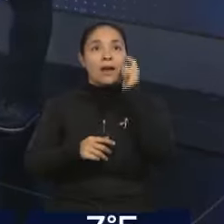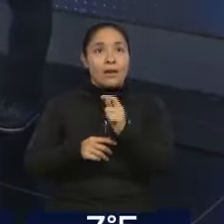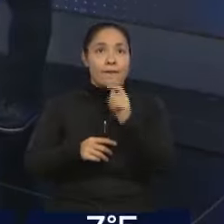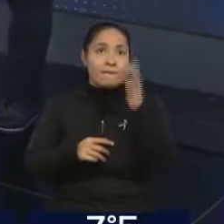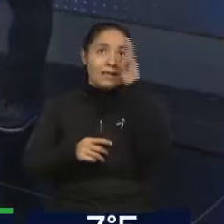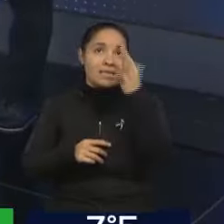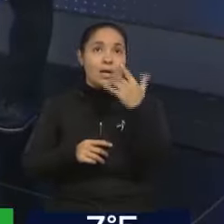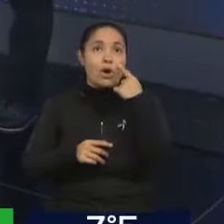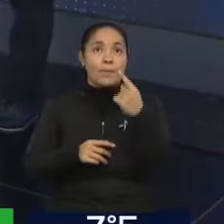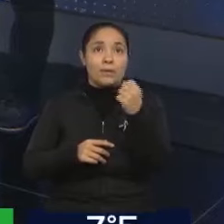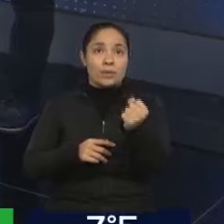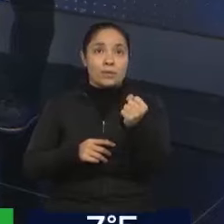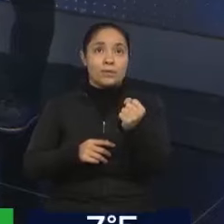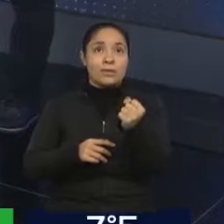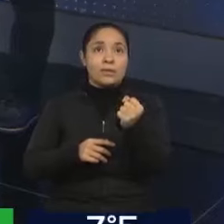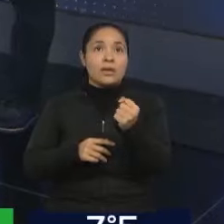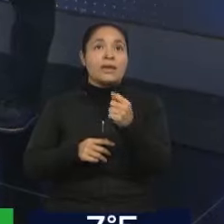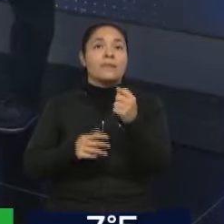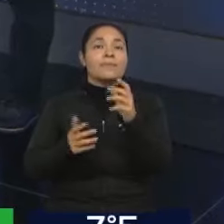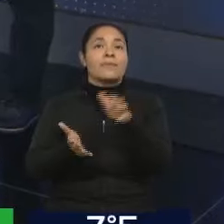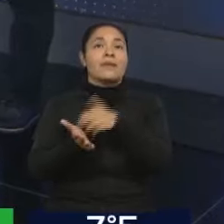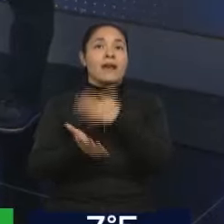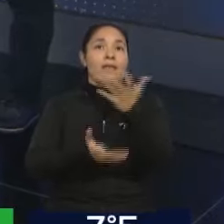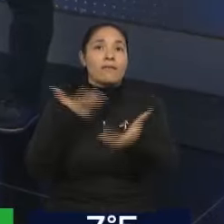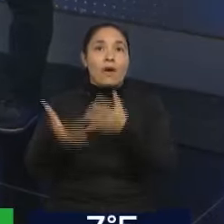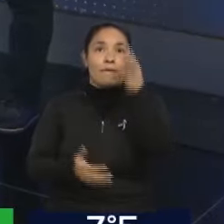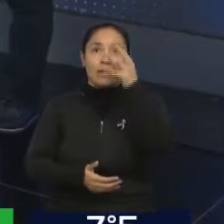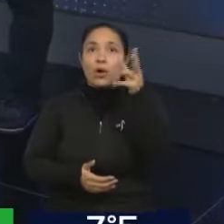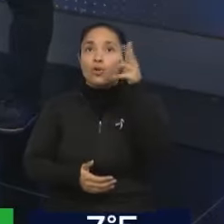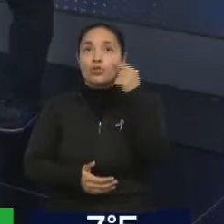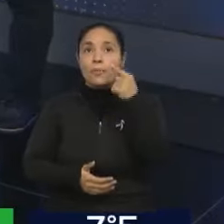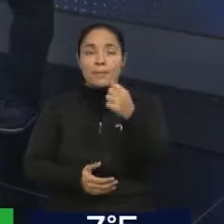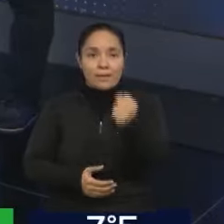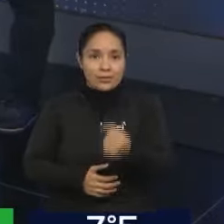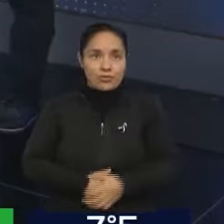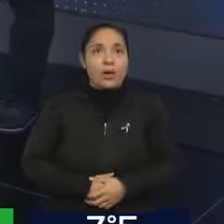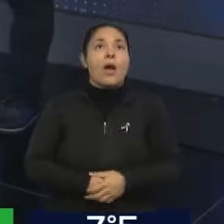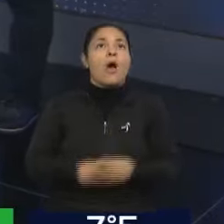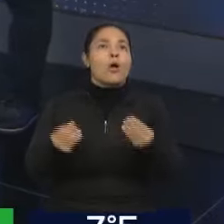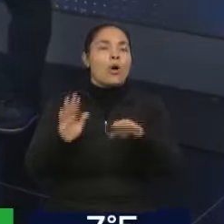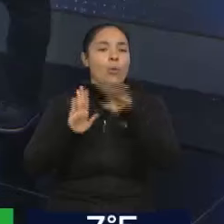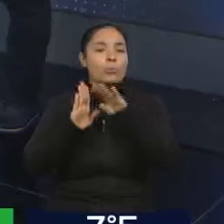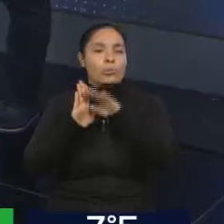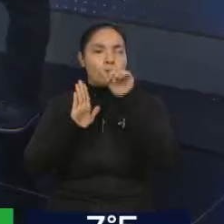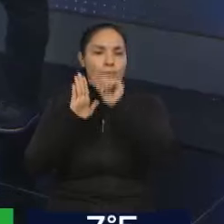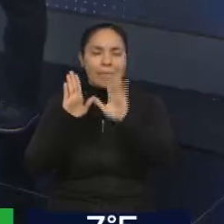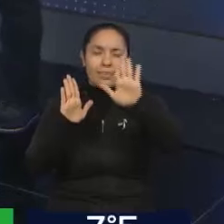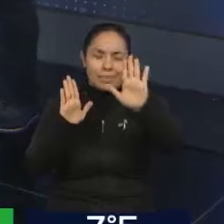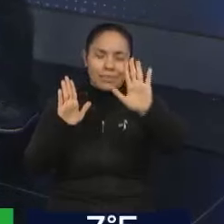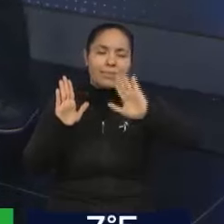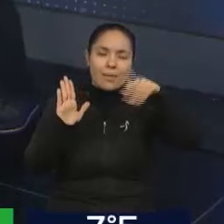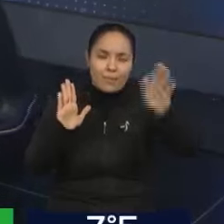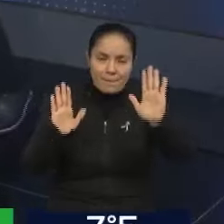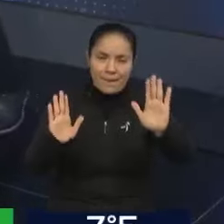25.400, y Tierra del Fuego, 28.000 pesos. Sí, estamos hablando... ¿Cómo se compone la tarifa? La tarifa se compone. Enseguida vamos a verlo.